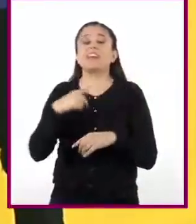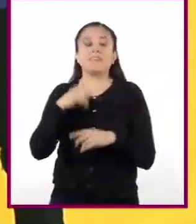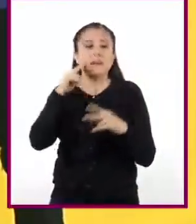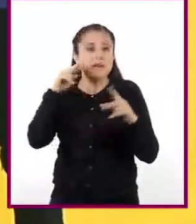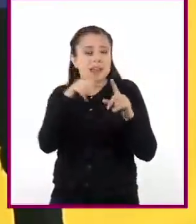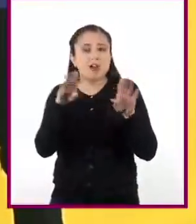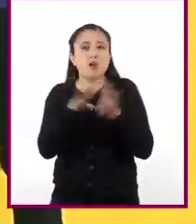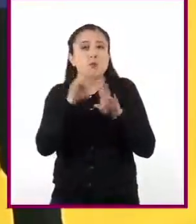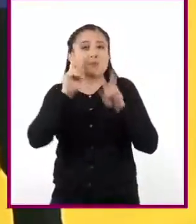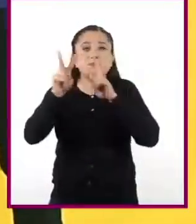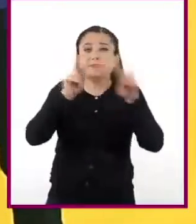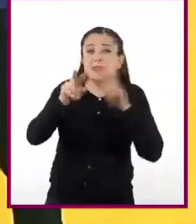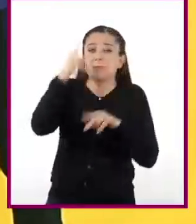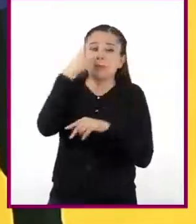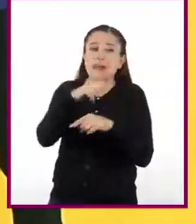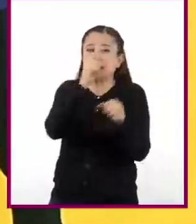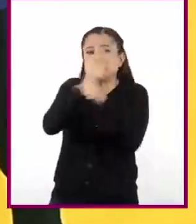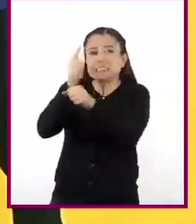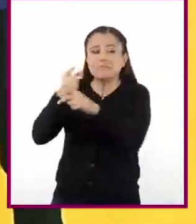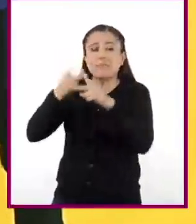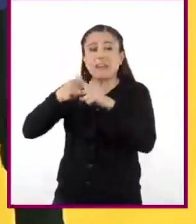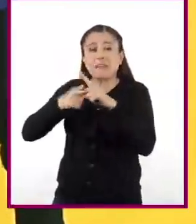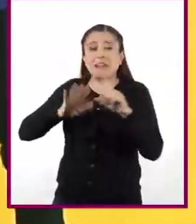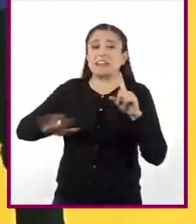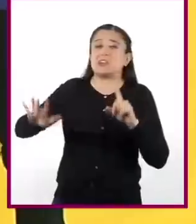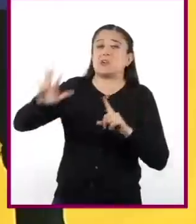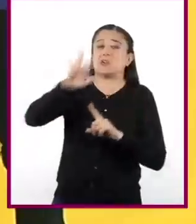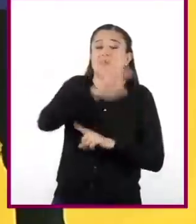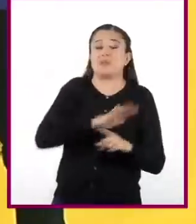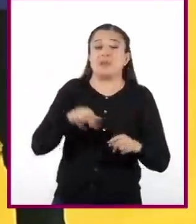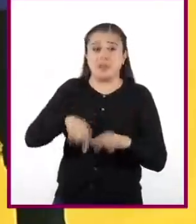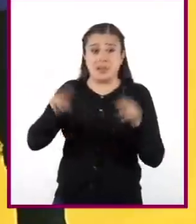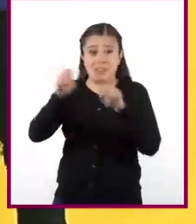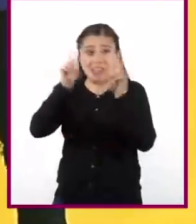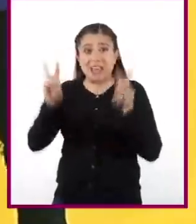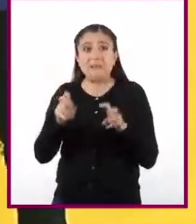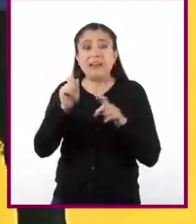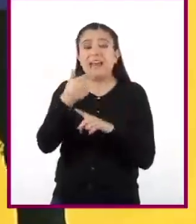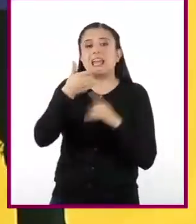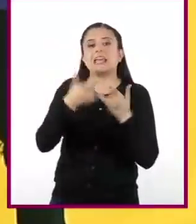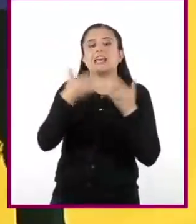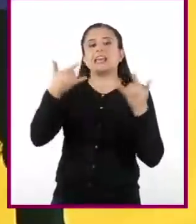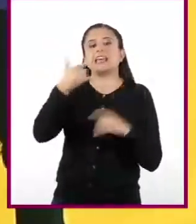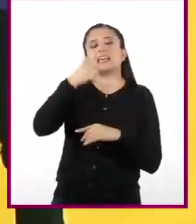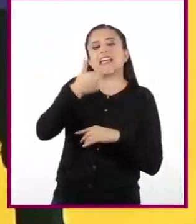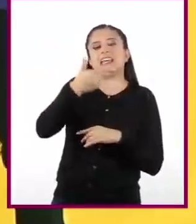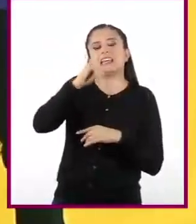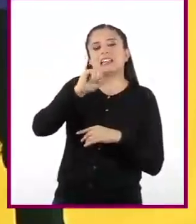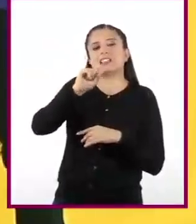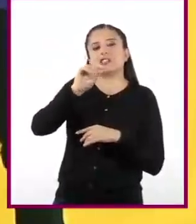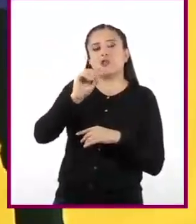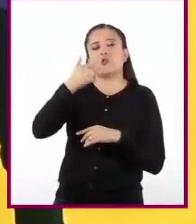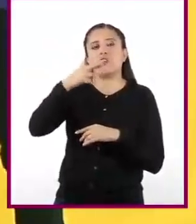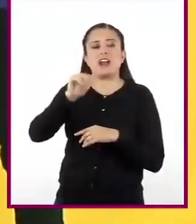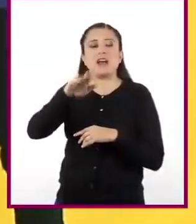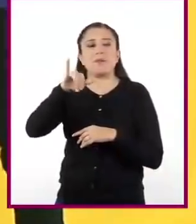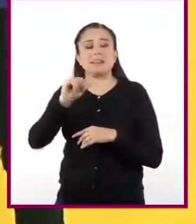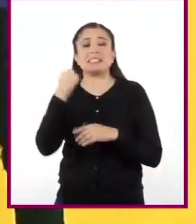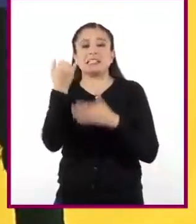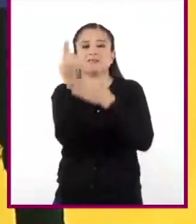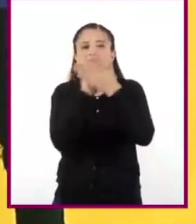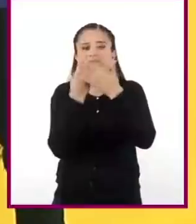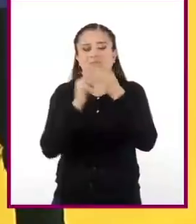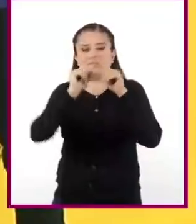mirar para descubrirlas. En esta ocasión, el tema es histogramas, polígonos de frecuencia y gráficas de